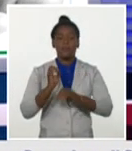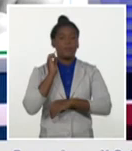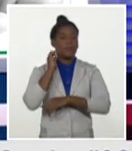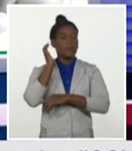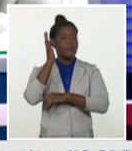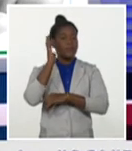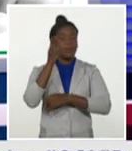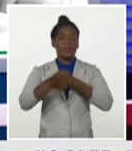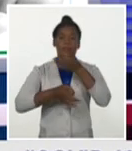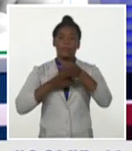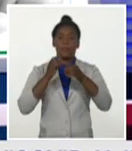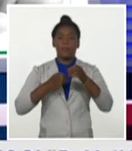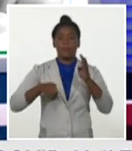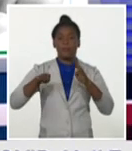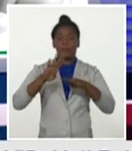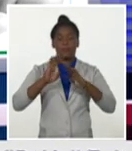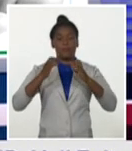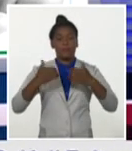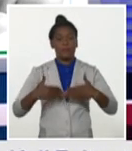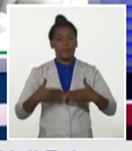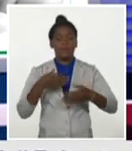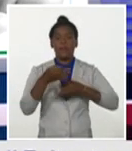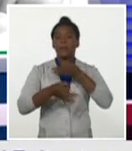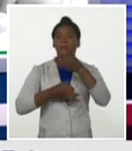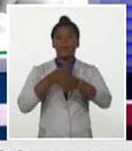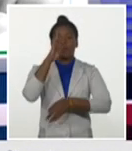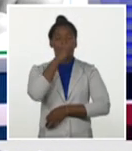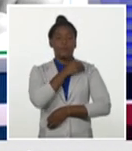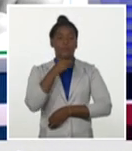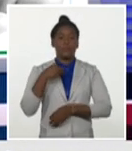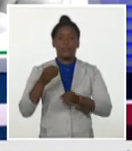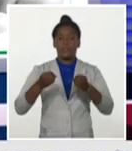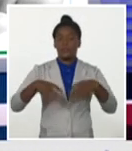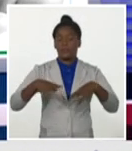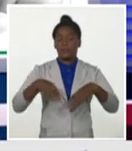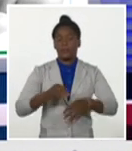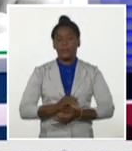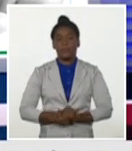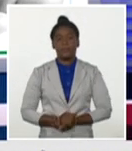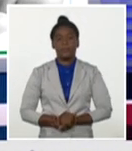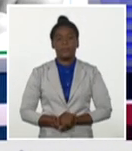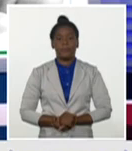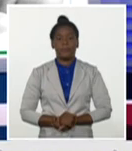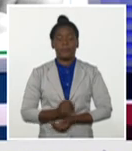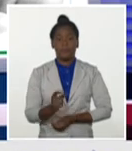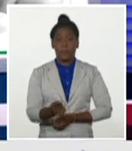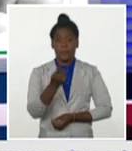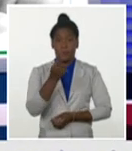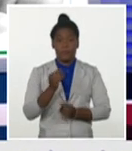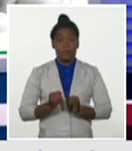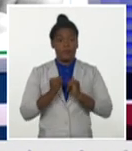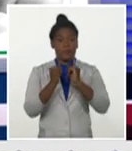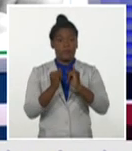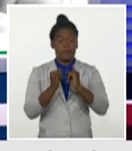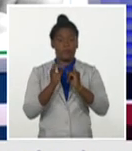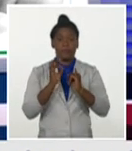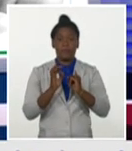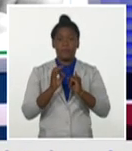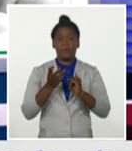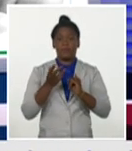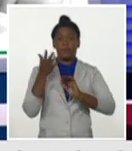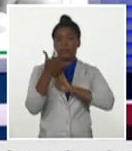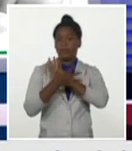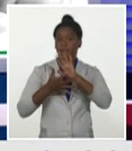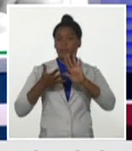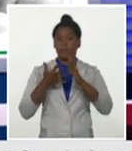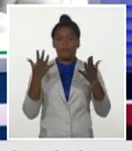Salud Pública sobre la situación epidemiológica en territorio nacional. Nos acompañará en este primer momento de conferencia de prensa la intérprete de